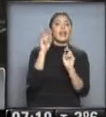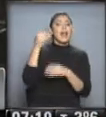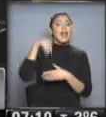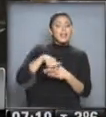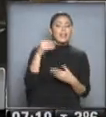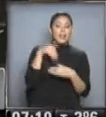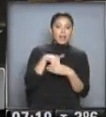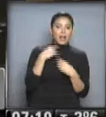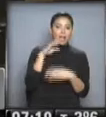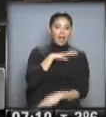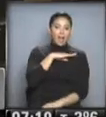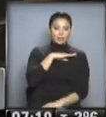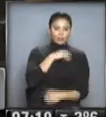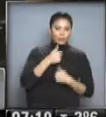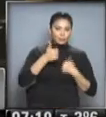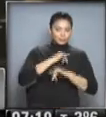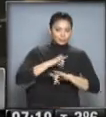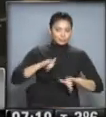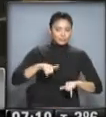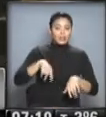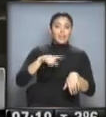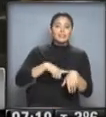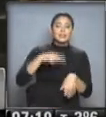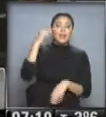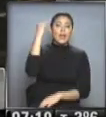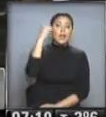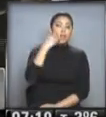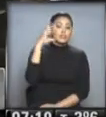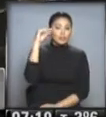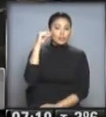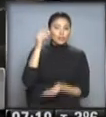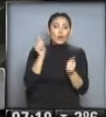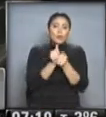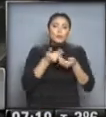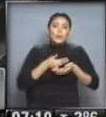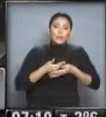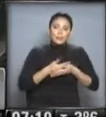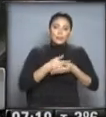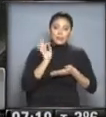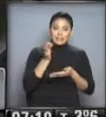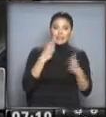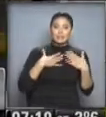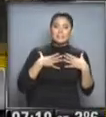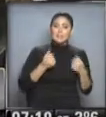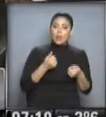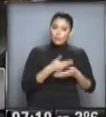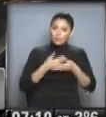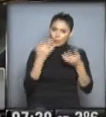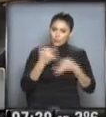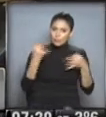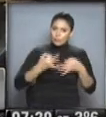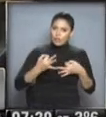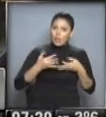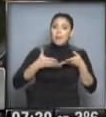en un acto de campaña allí en Río Gallegos. Estuvo desde las 23 con el recién nacido, se sabe que está muy bien de salud, que el